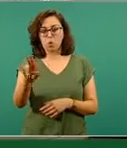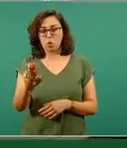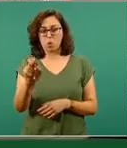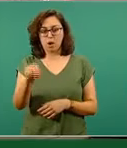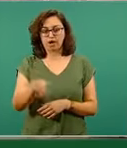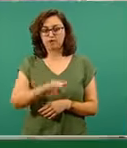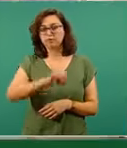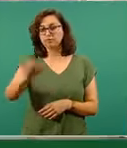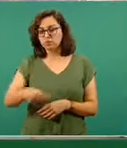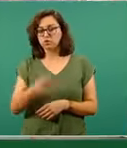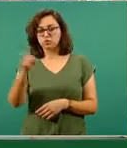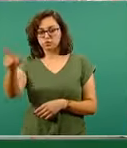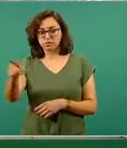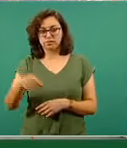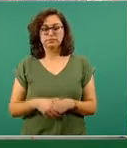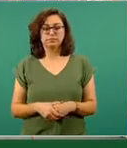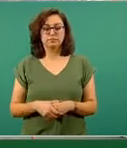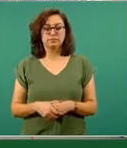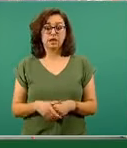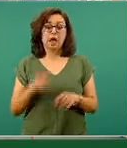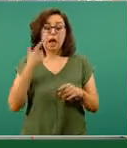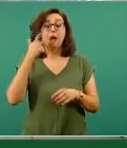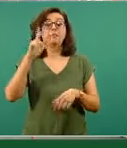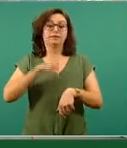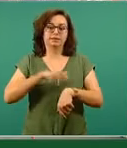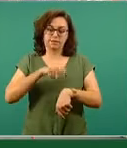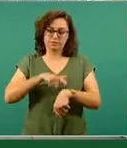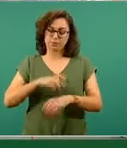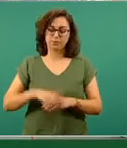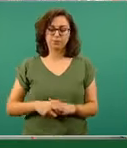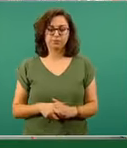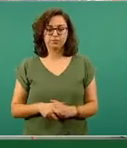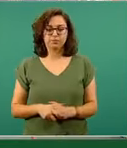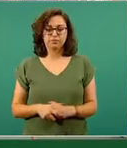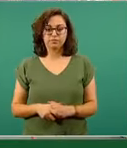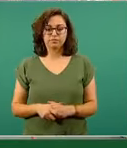favor. Y ojalá que nos dé tiempo también.